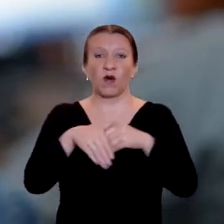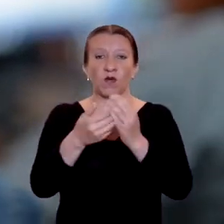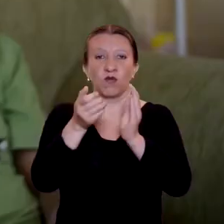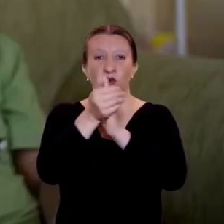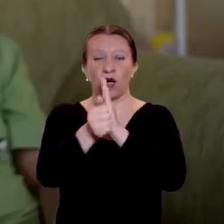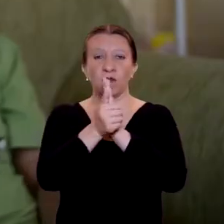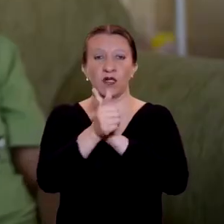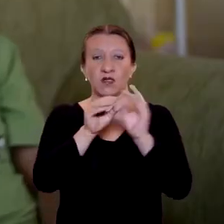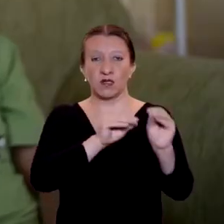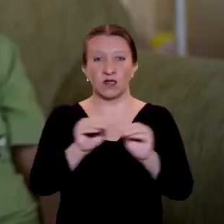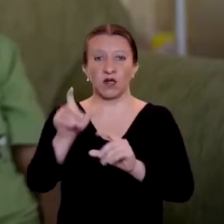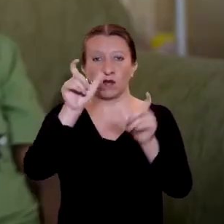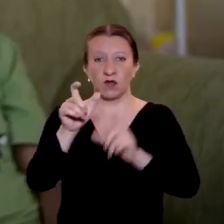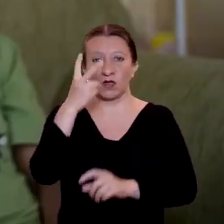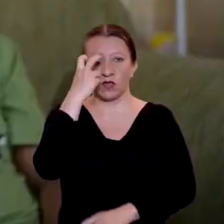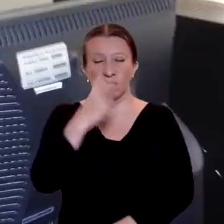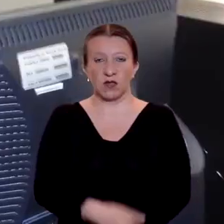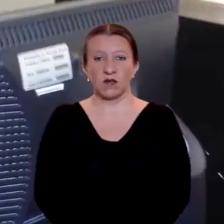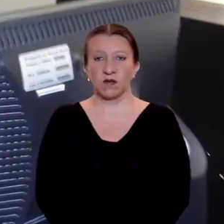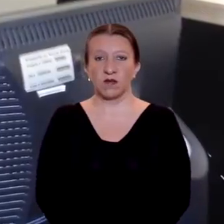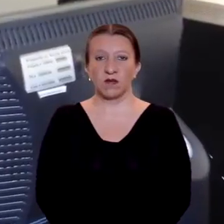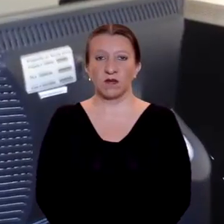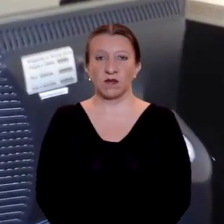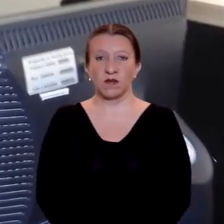como capacitador para personas no videntes.